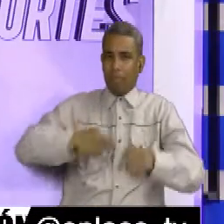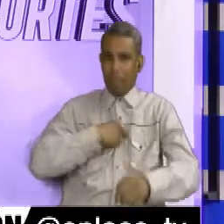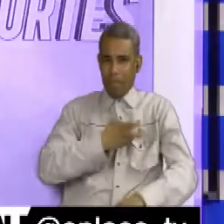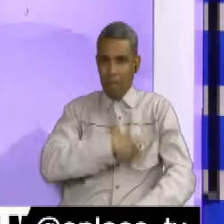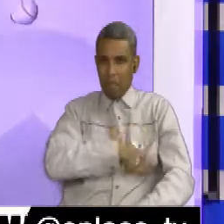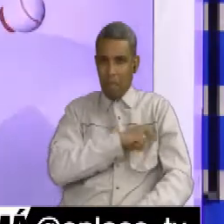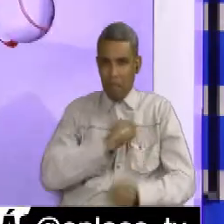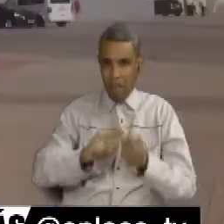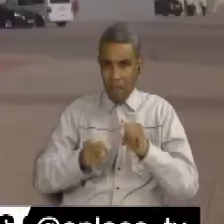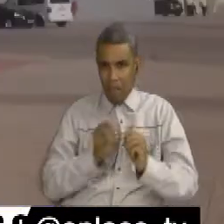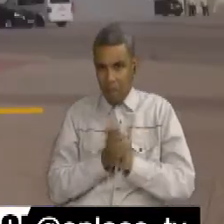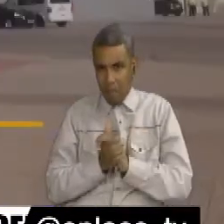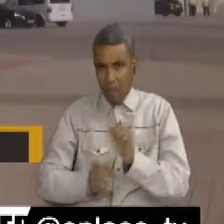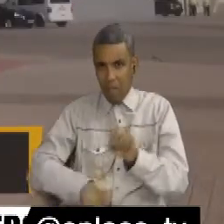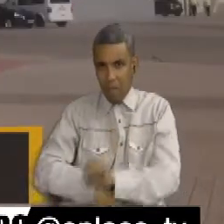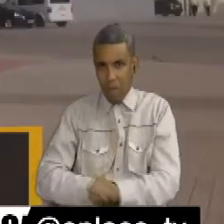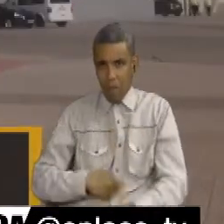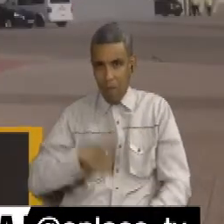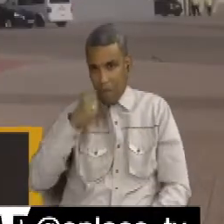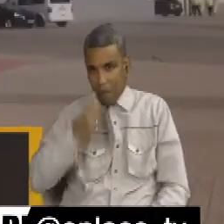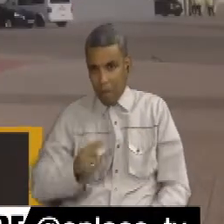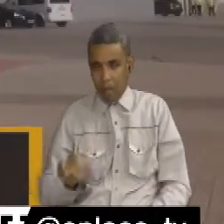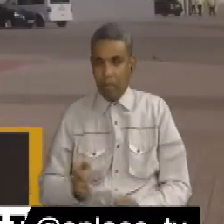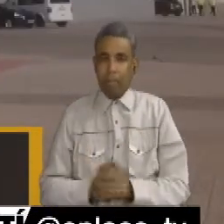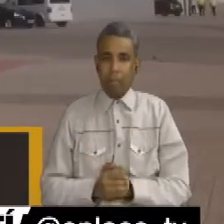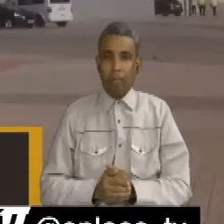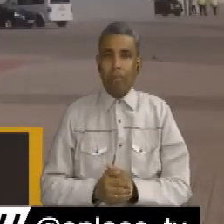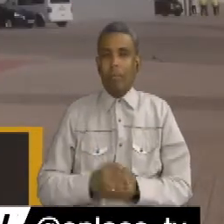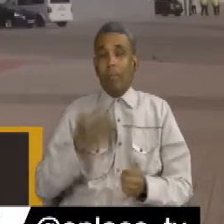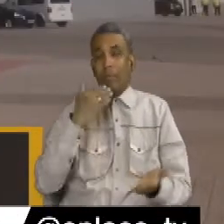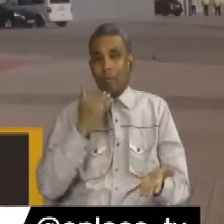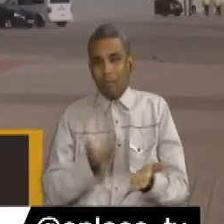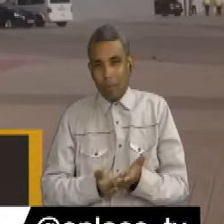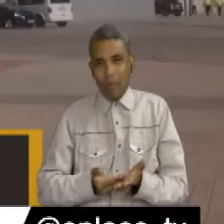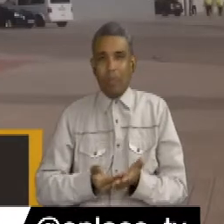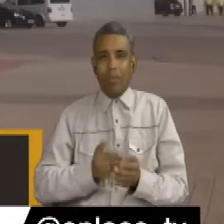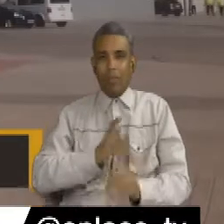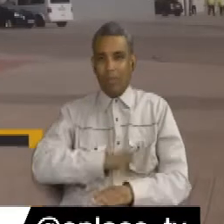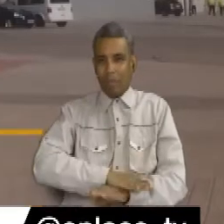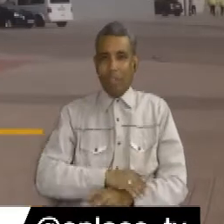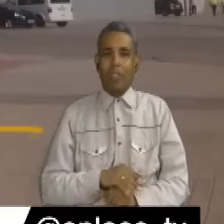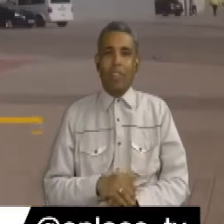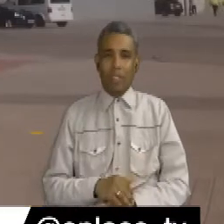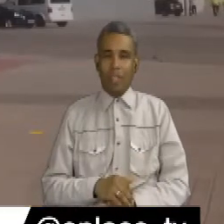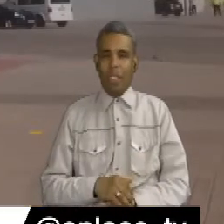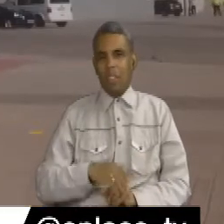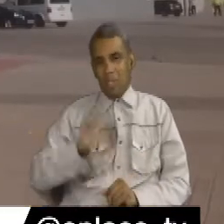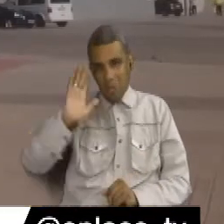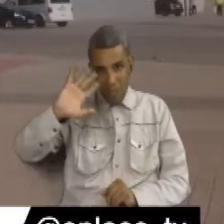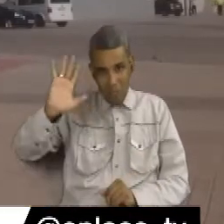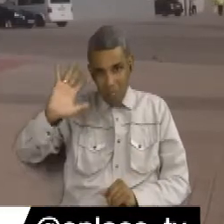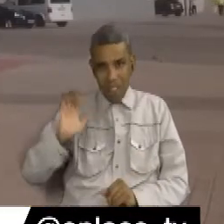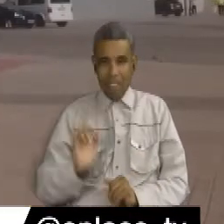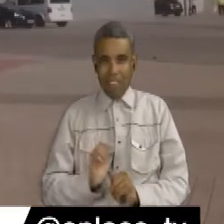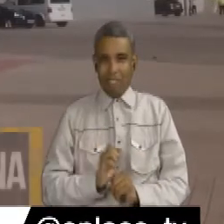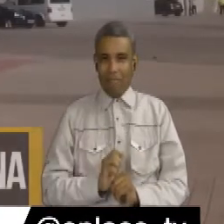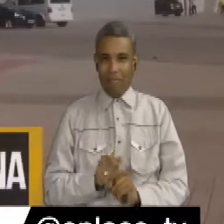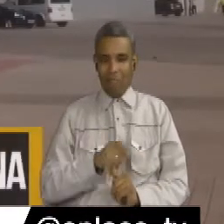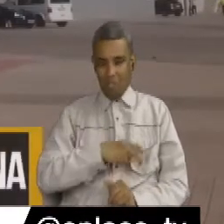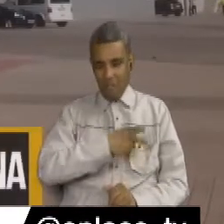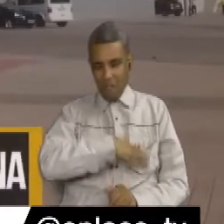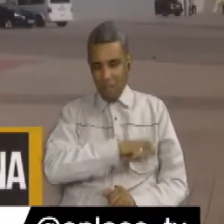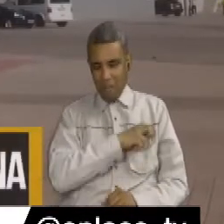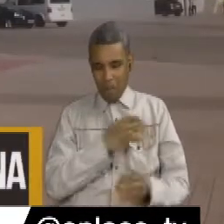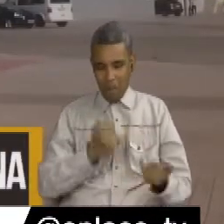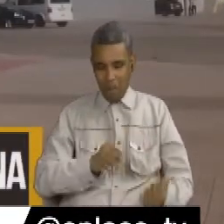Alicante. Hola, ¿qué tal? Saludo cordial para todos en la ciudad de Barrancabermeja. Los televidentes de Enlace Noticias, entrena a esta